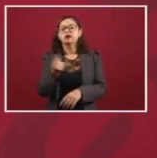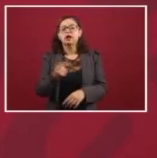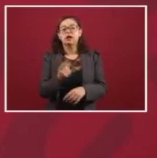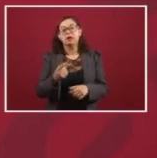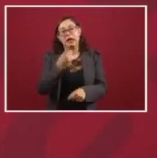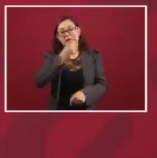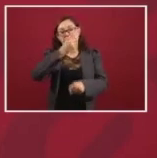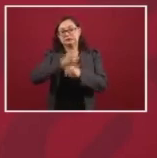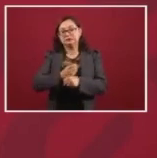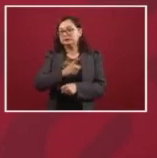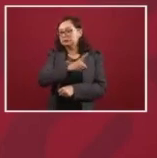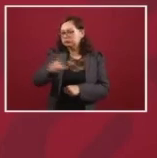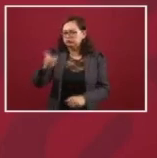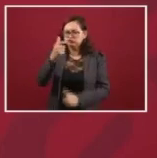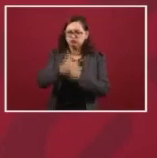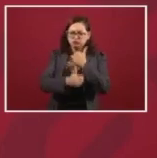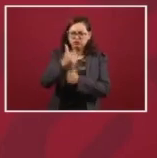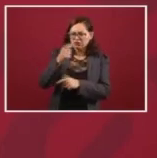sobre